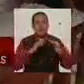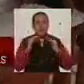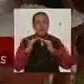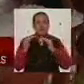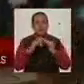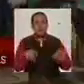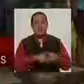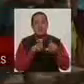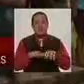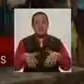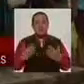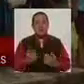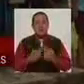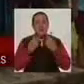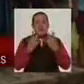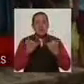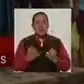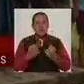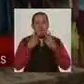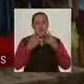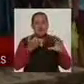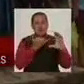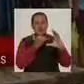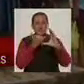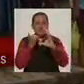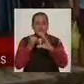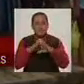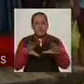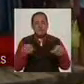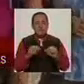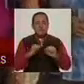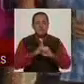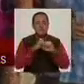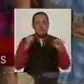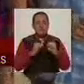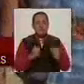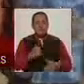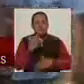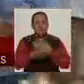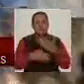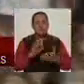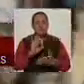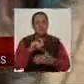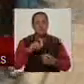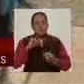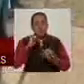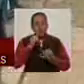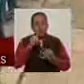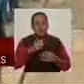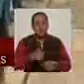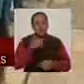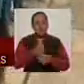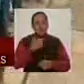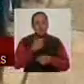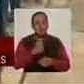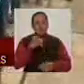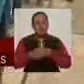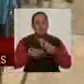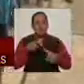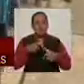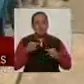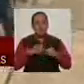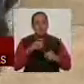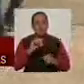captar imágenes temprano, cómo desarrolla su día a día la población de Curacusa,